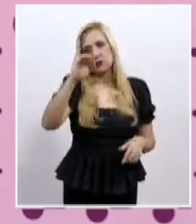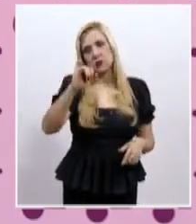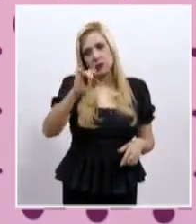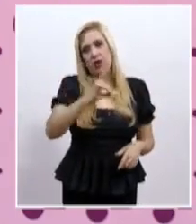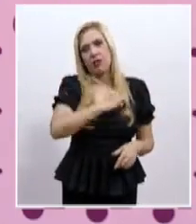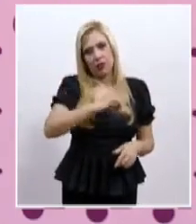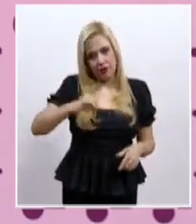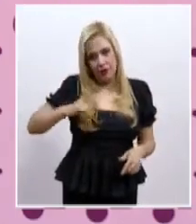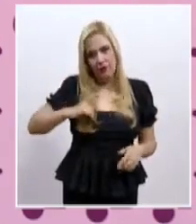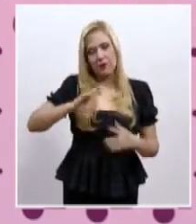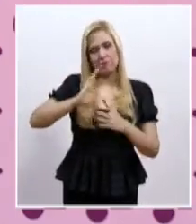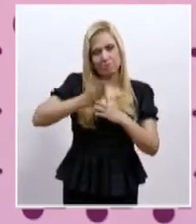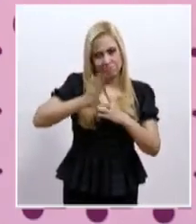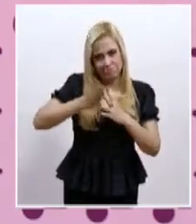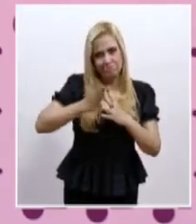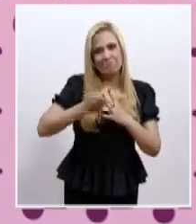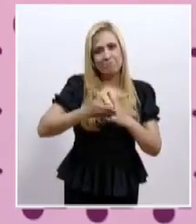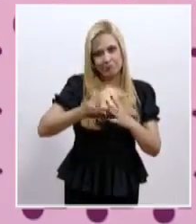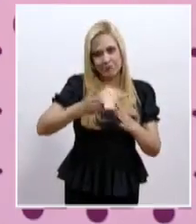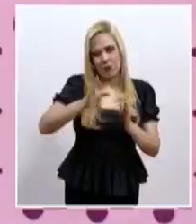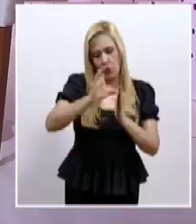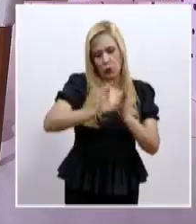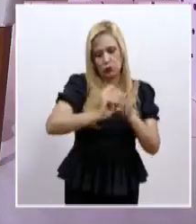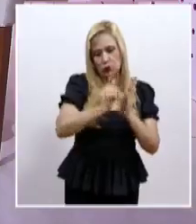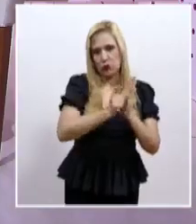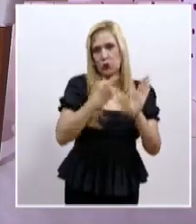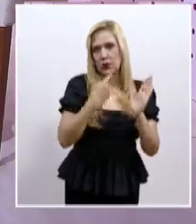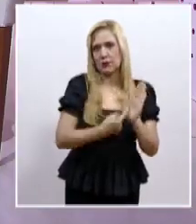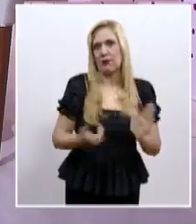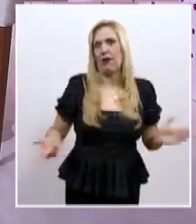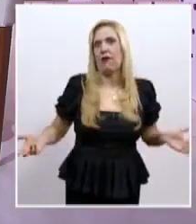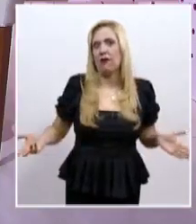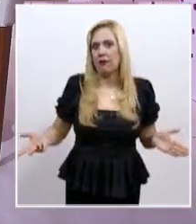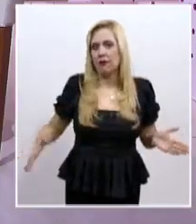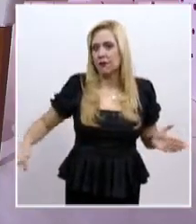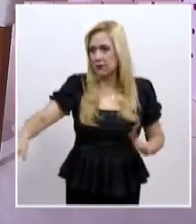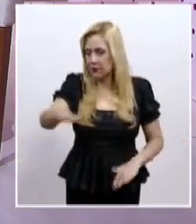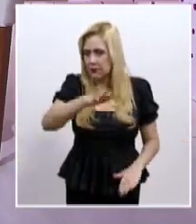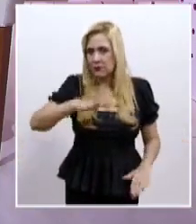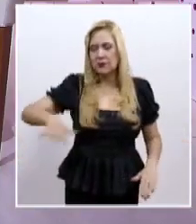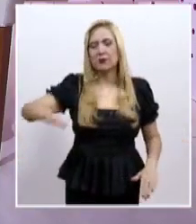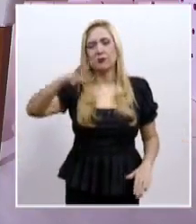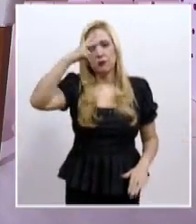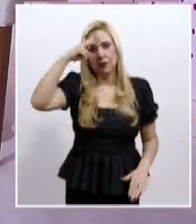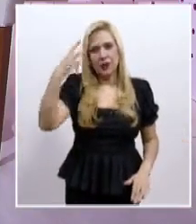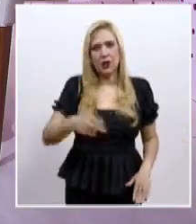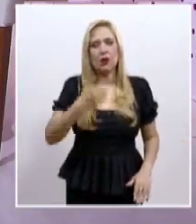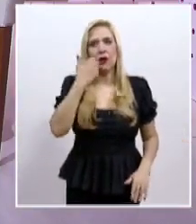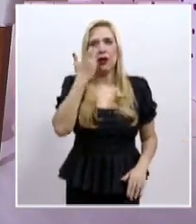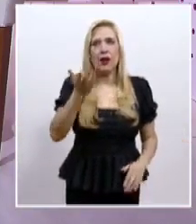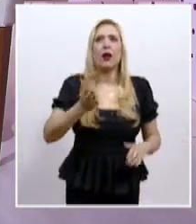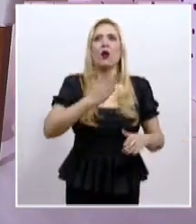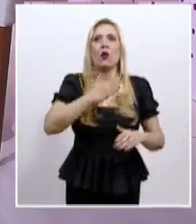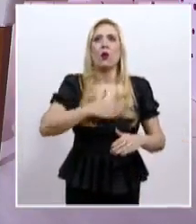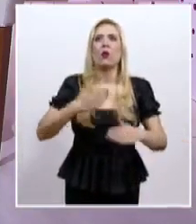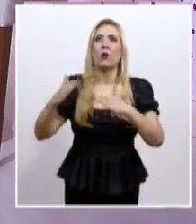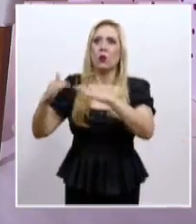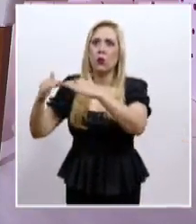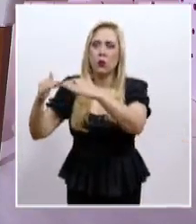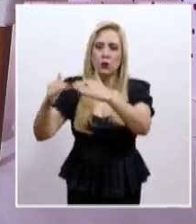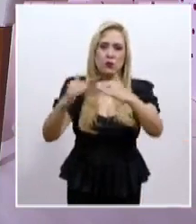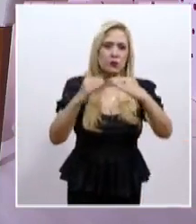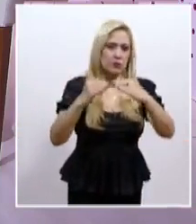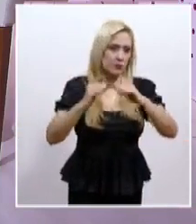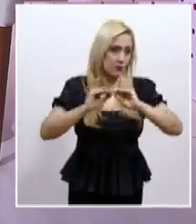le corresponde constitucionalmente al Estado mexicano, ¿no? Porque así lo hemos pactado como sociedad y en la Constitución hay varias señales que así lo prevén,